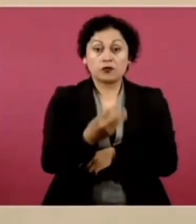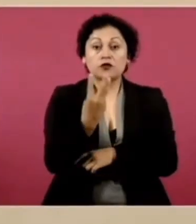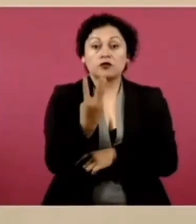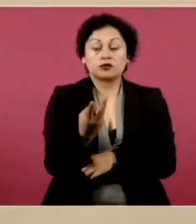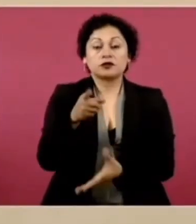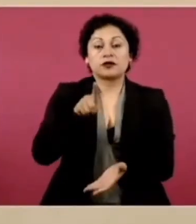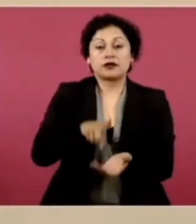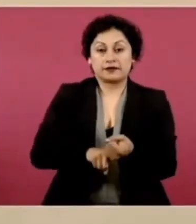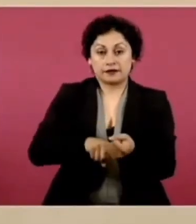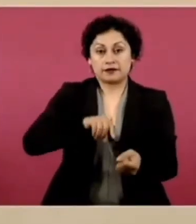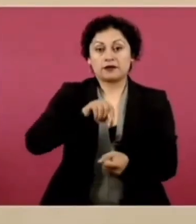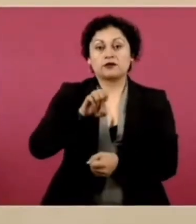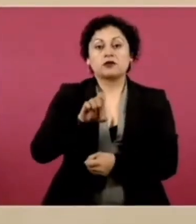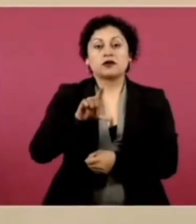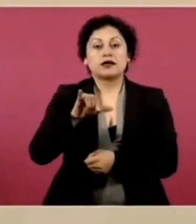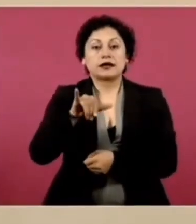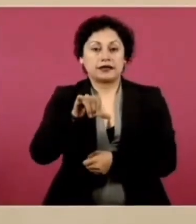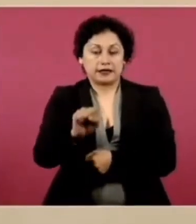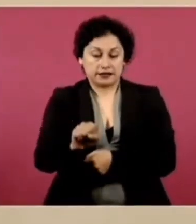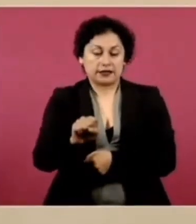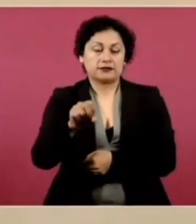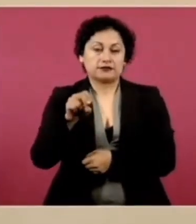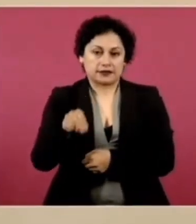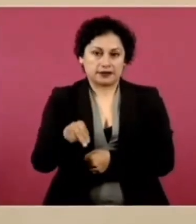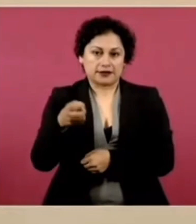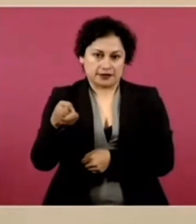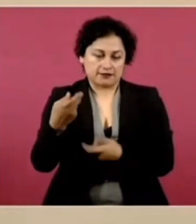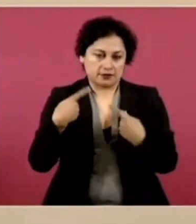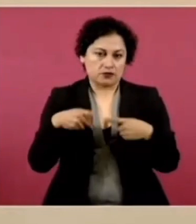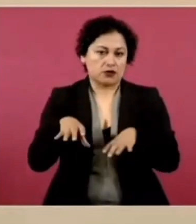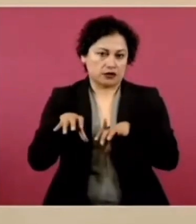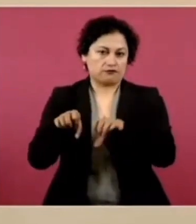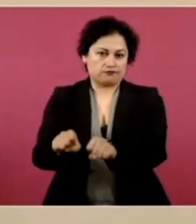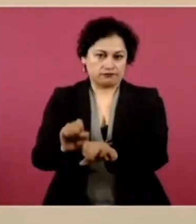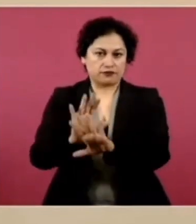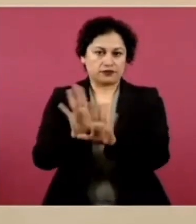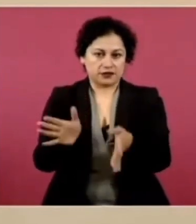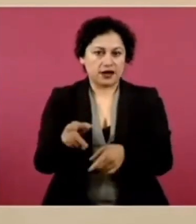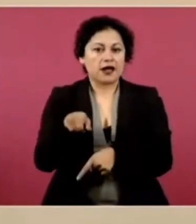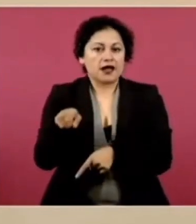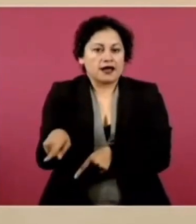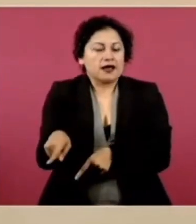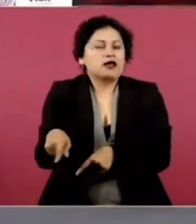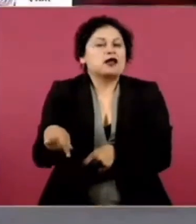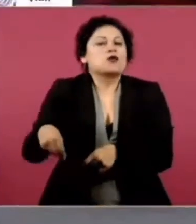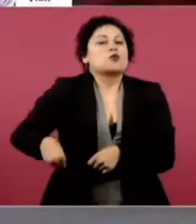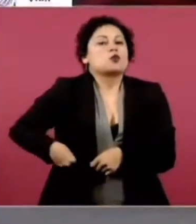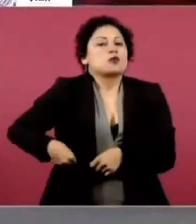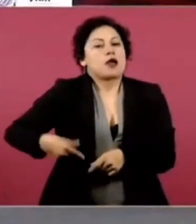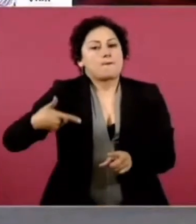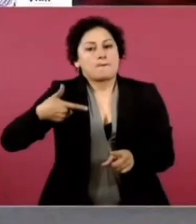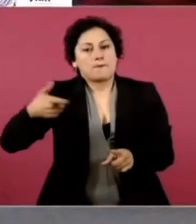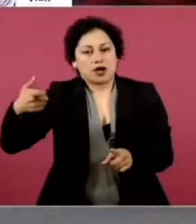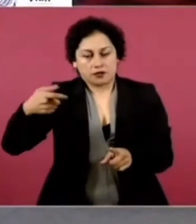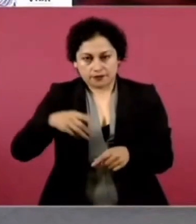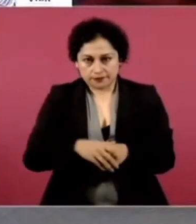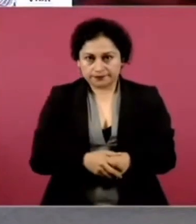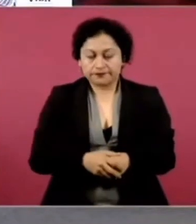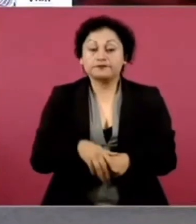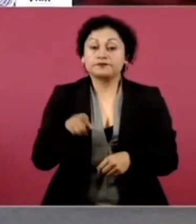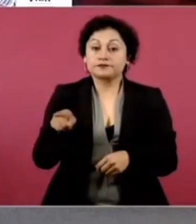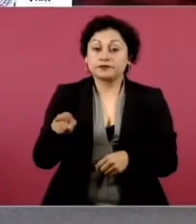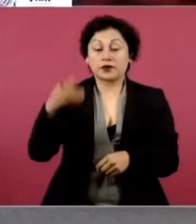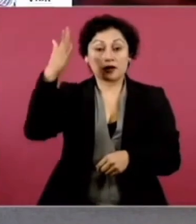José Elías N., alias El Gemelo, que vimos que fue detenido y que fue quien disparó a la víctima. El líder de este